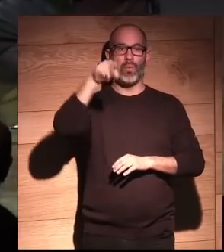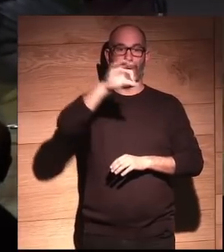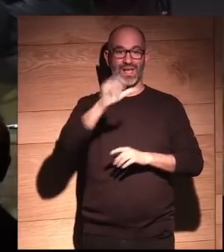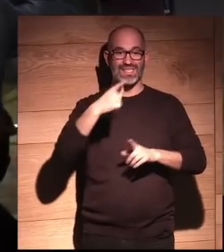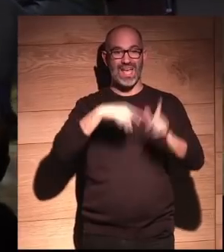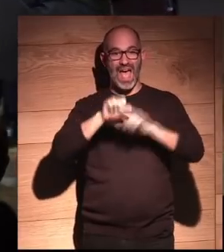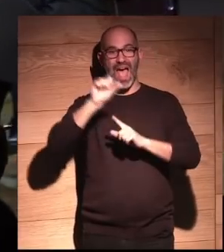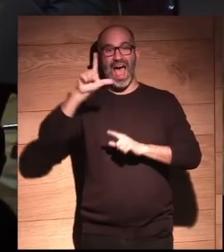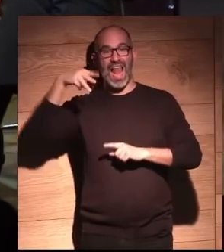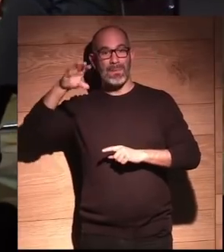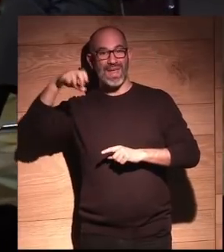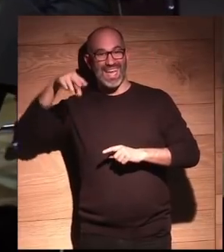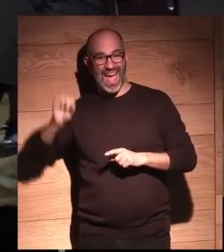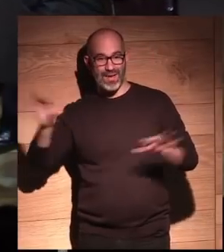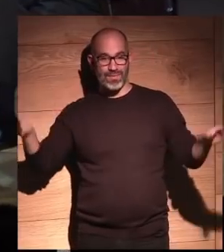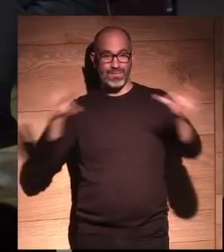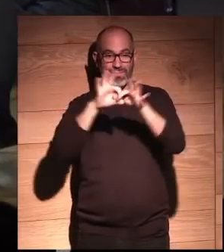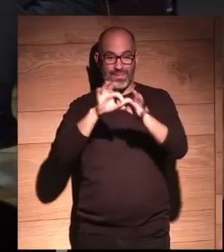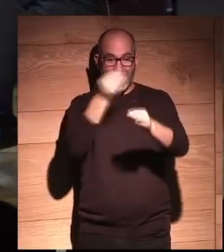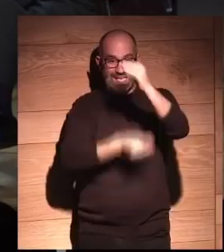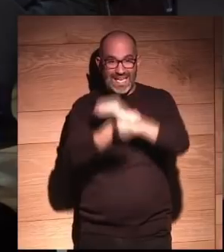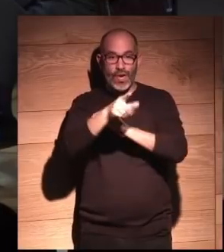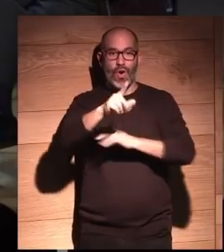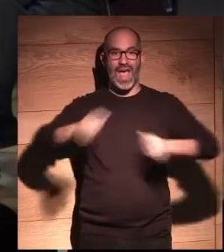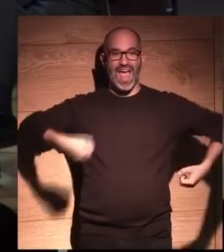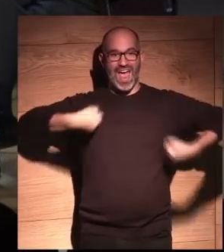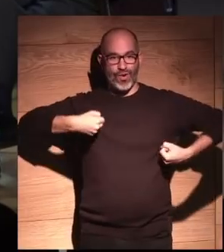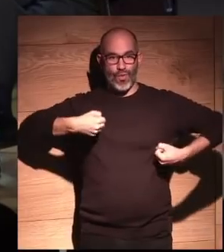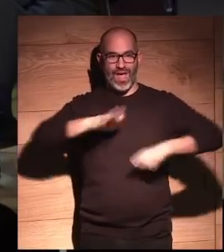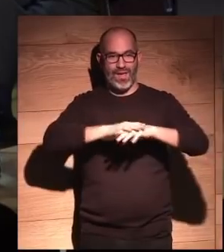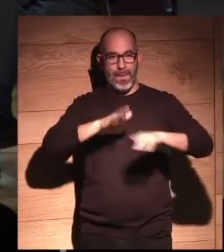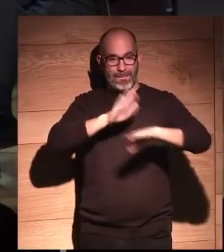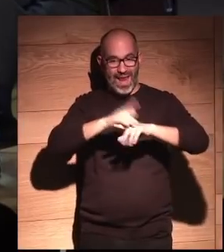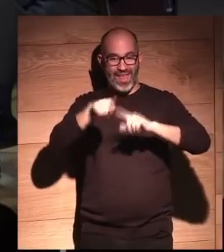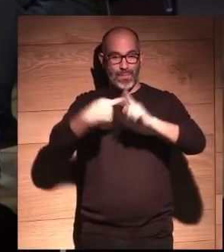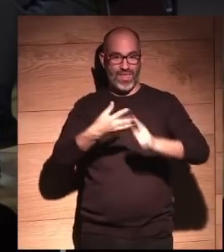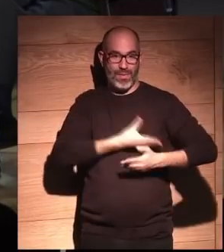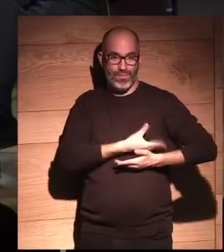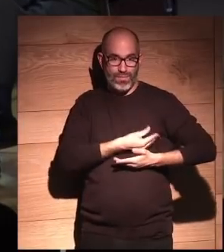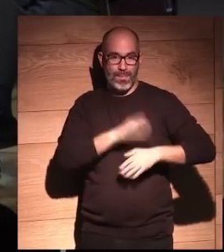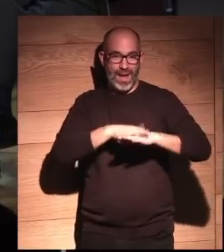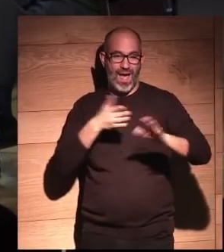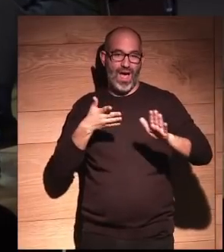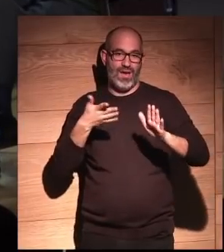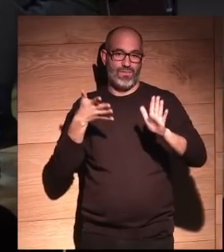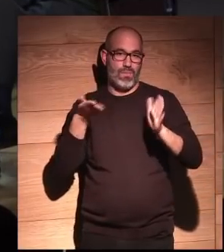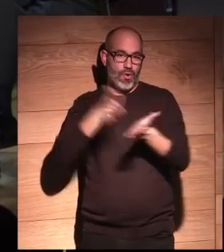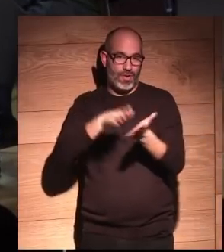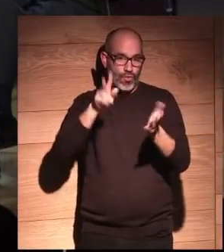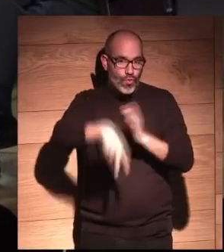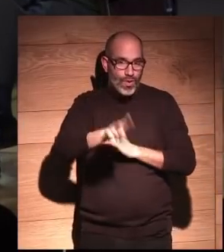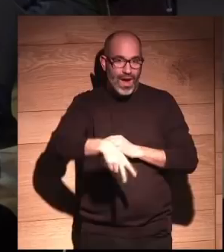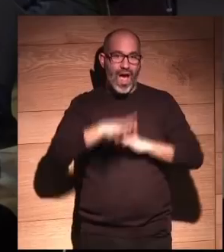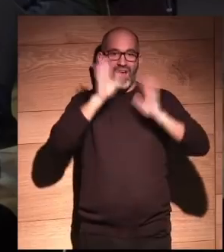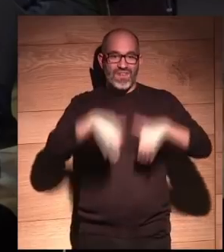hijo con Almena, que es Hércules, y entonces para que pueda ser inmortal tiene que mamar de una diosa, y lo pone al pecho de su